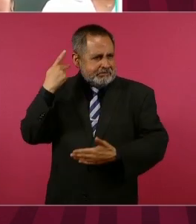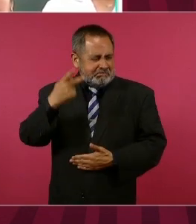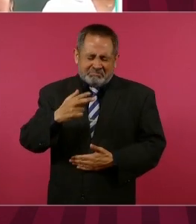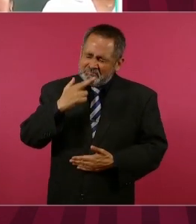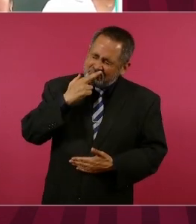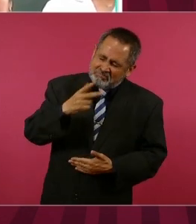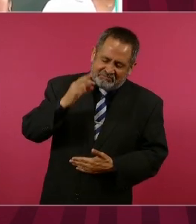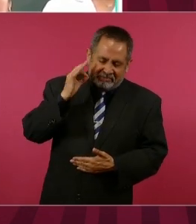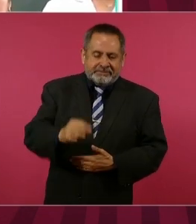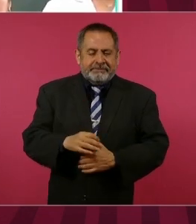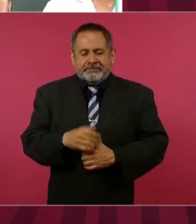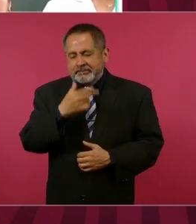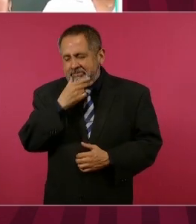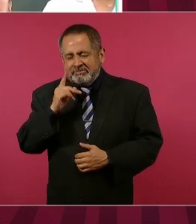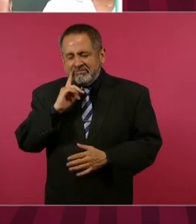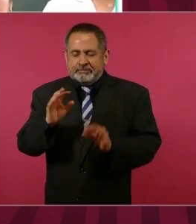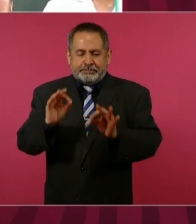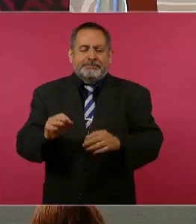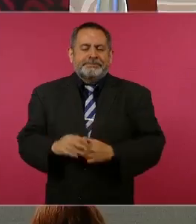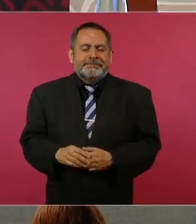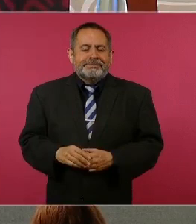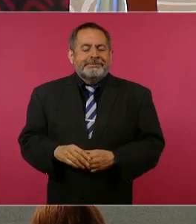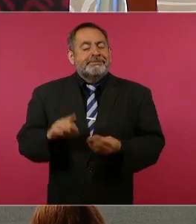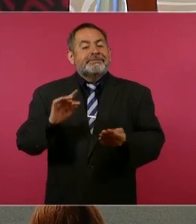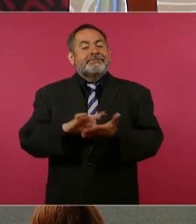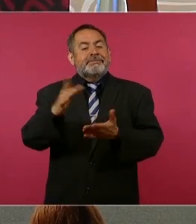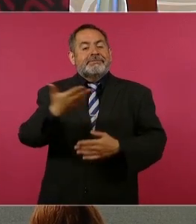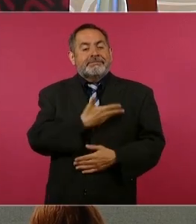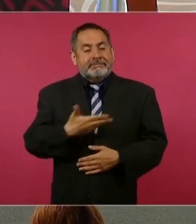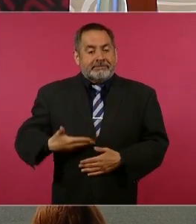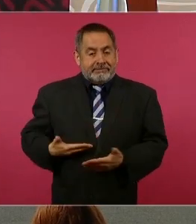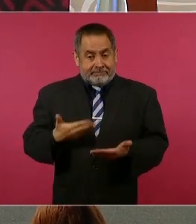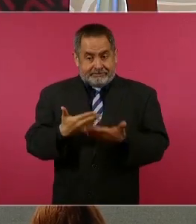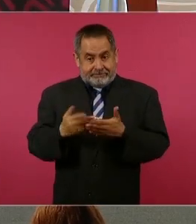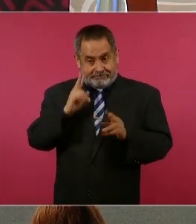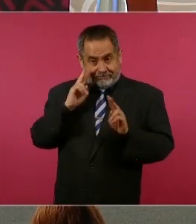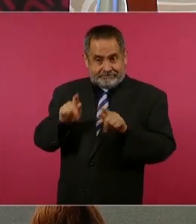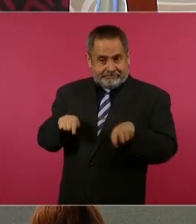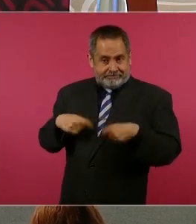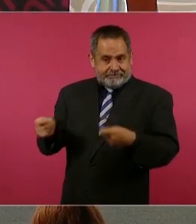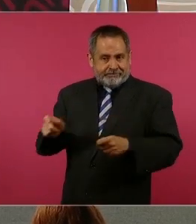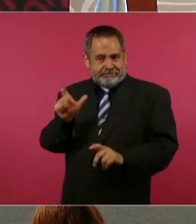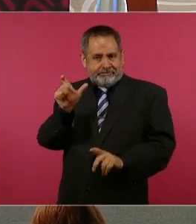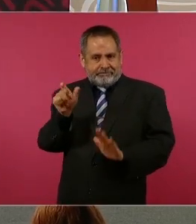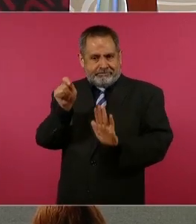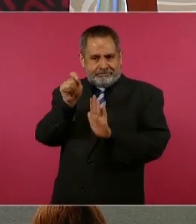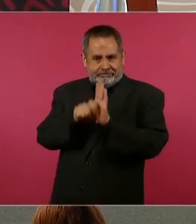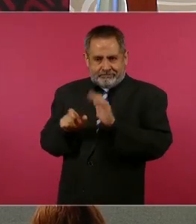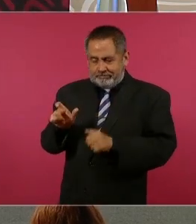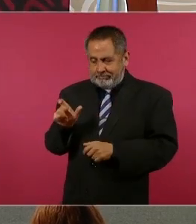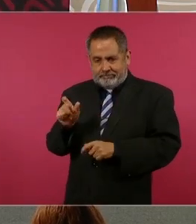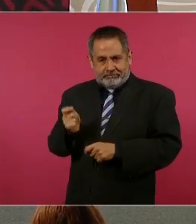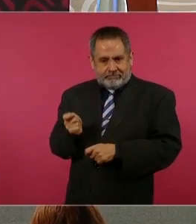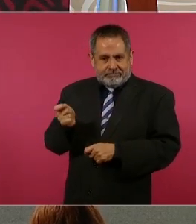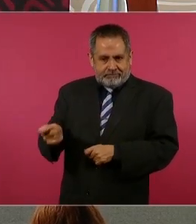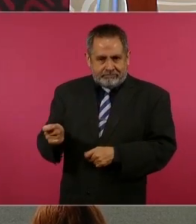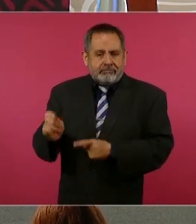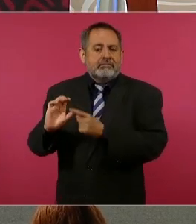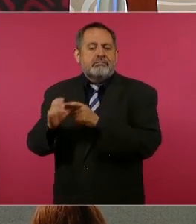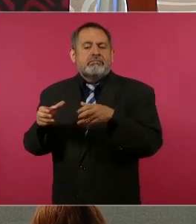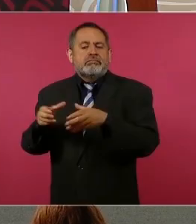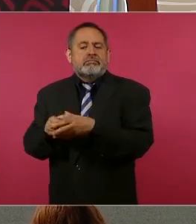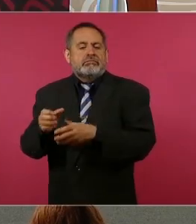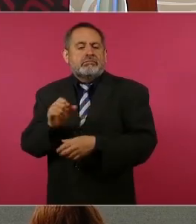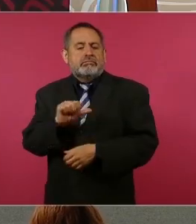poblanos. Muchas gracias, señor presidente. Y hoy, a continuación, hacemos la entrega simbólica de la tarjeta al Comité de Salud y